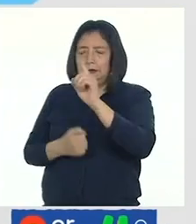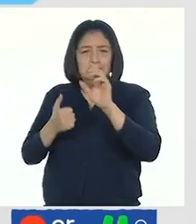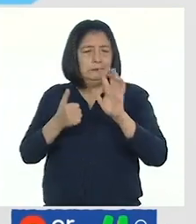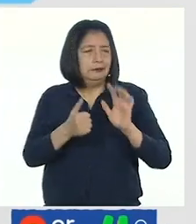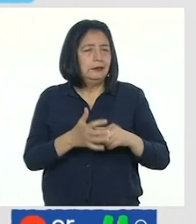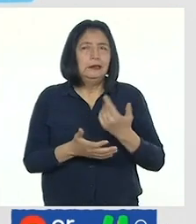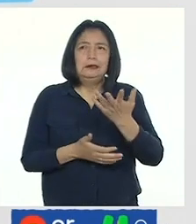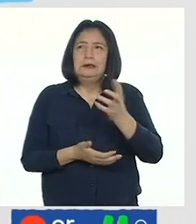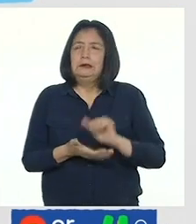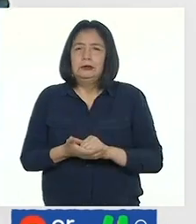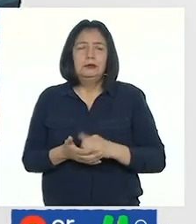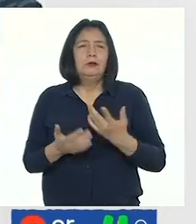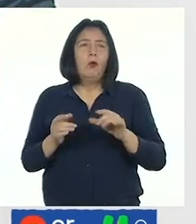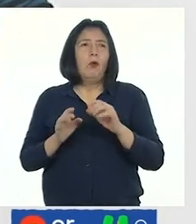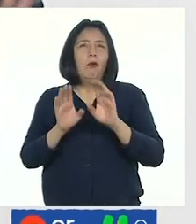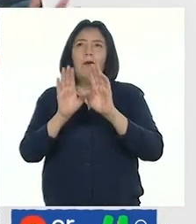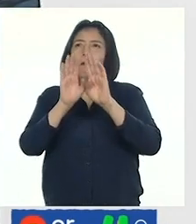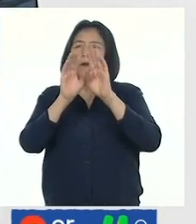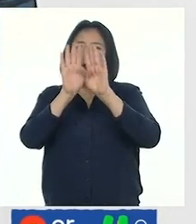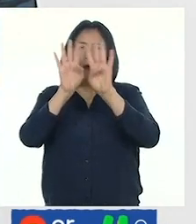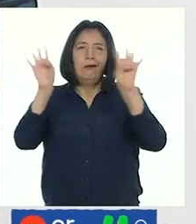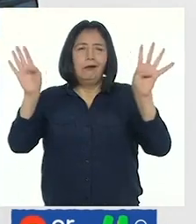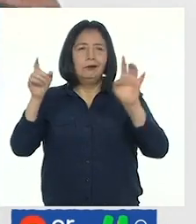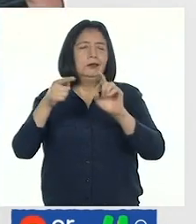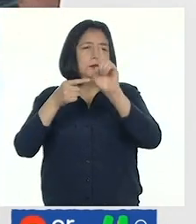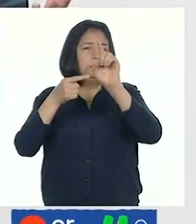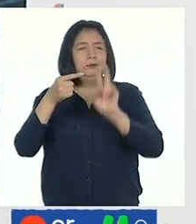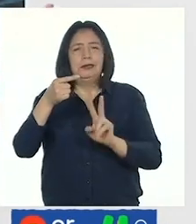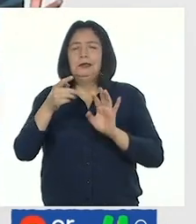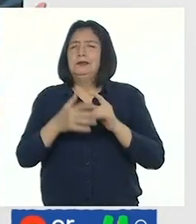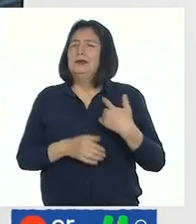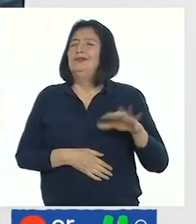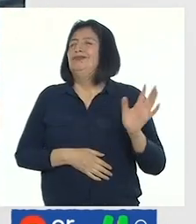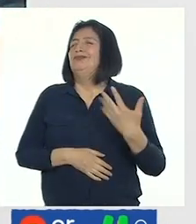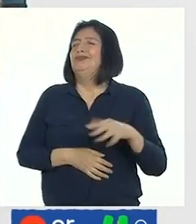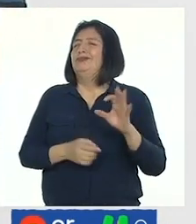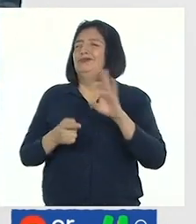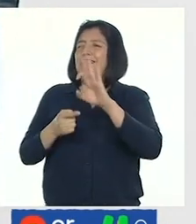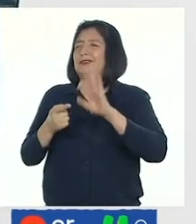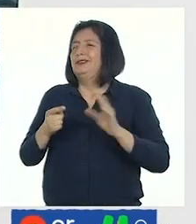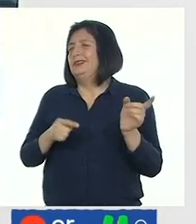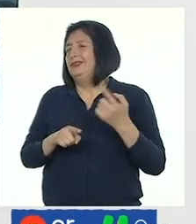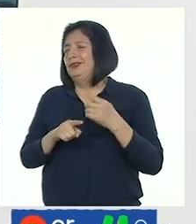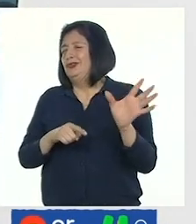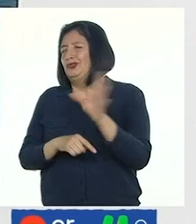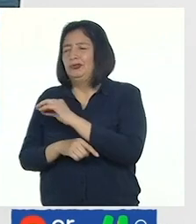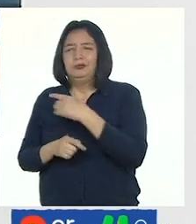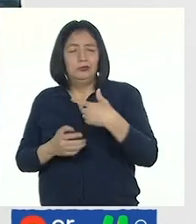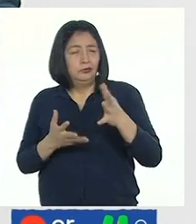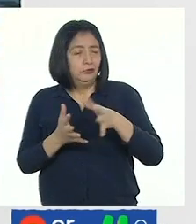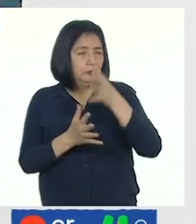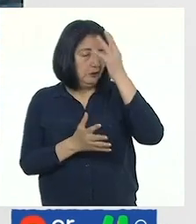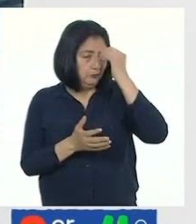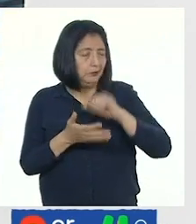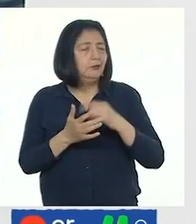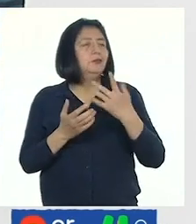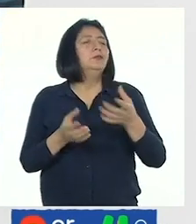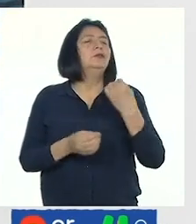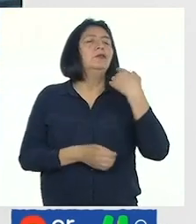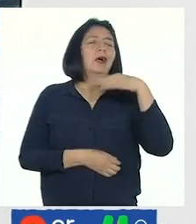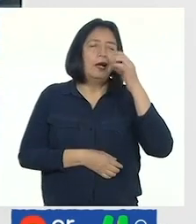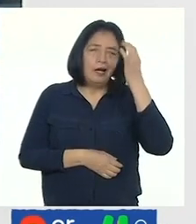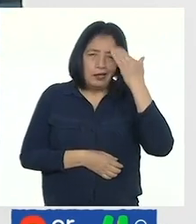la cortina hasta la mitad. Las fracciones están en todos lados y hoy han aprendido a interpretar